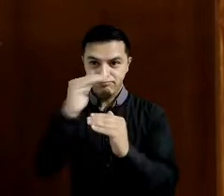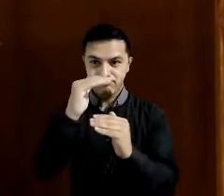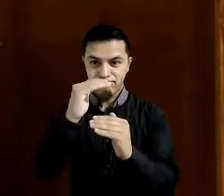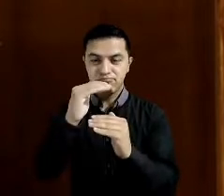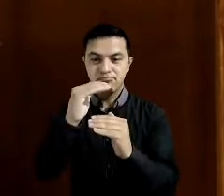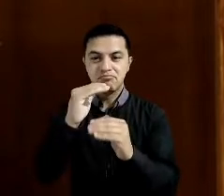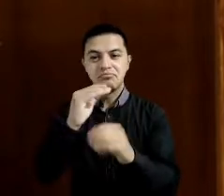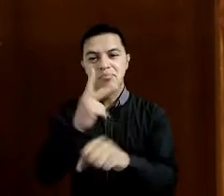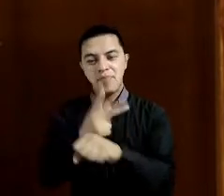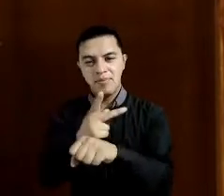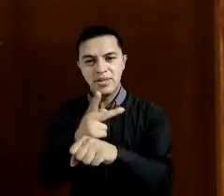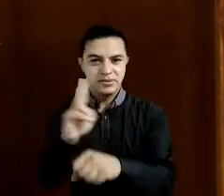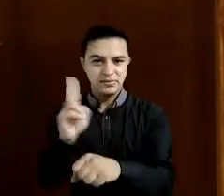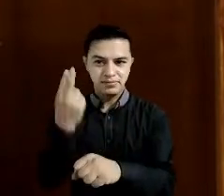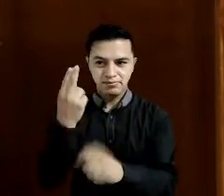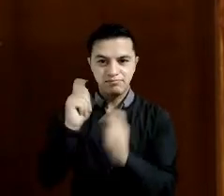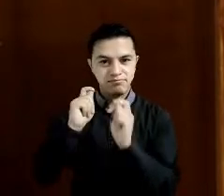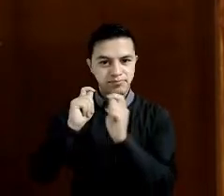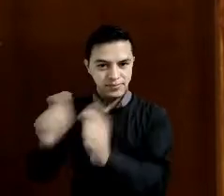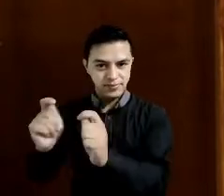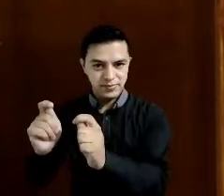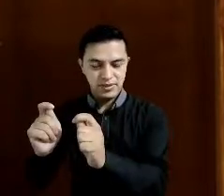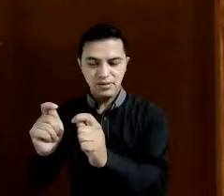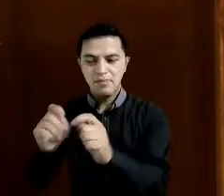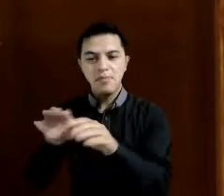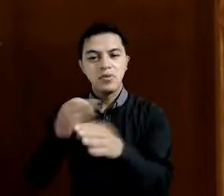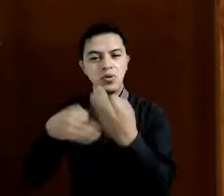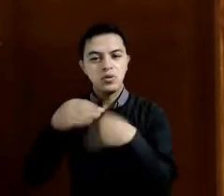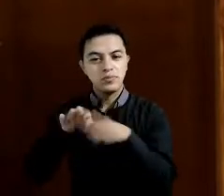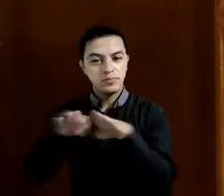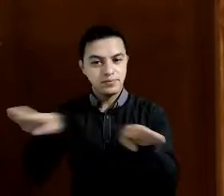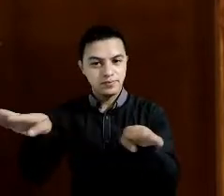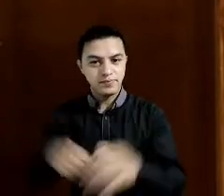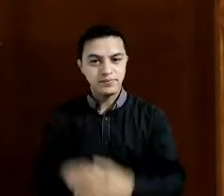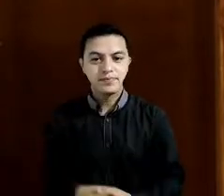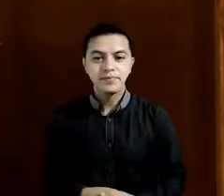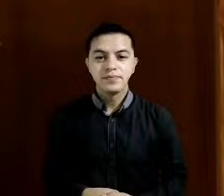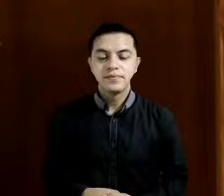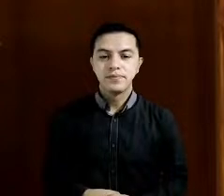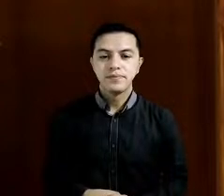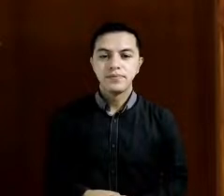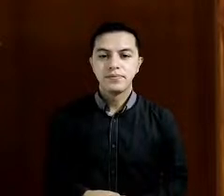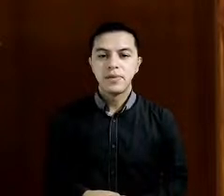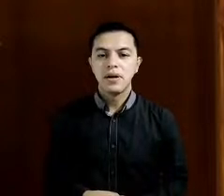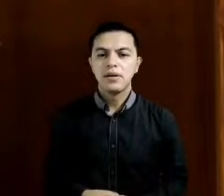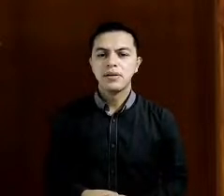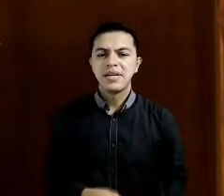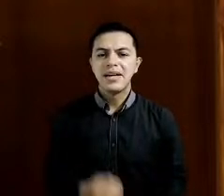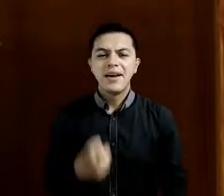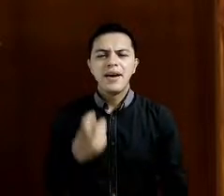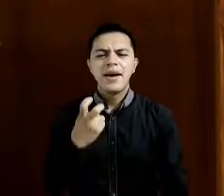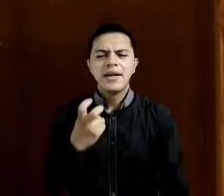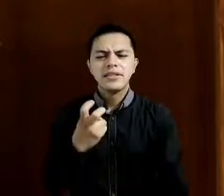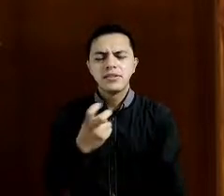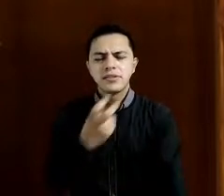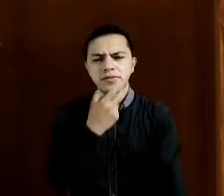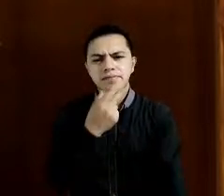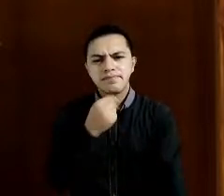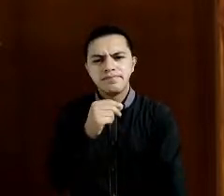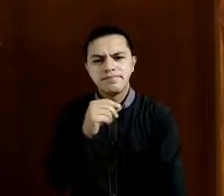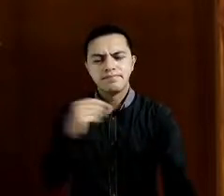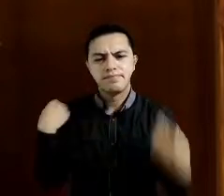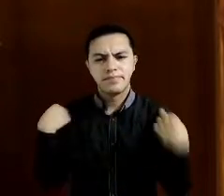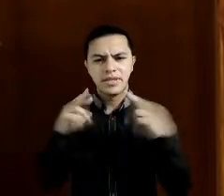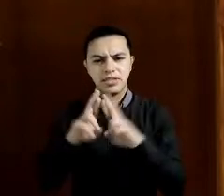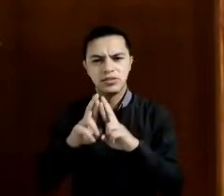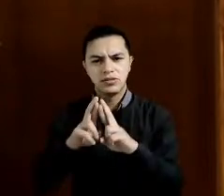iguales pertenecientes a la educación básica. Lo anterior dio lugar a que el profesor David Peralta